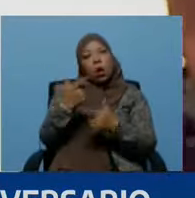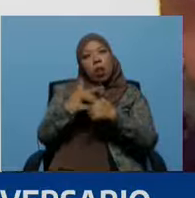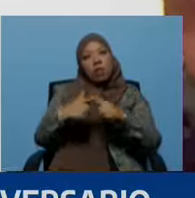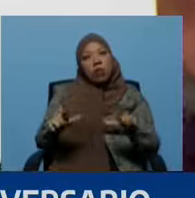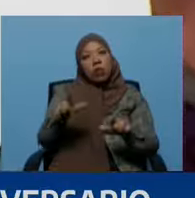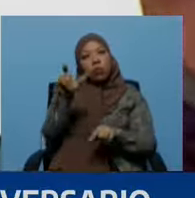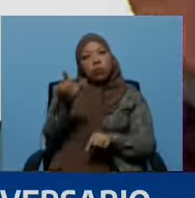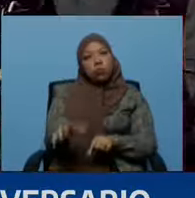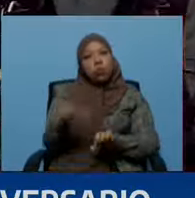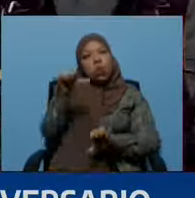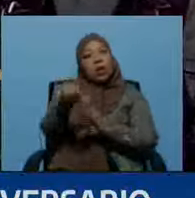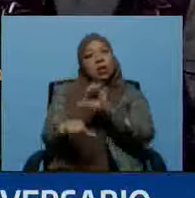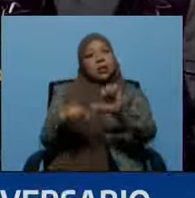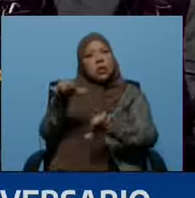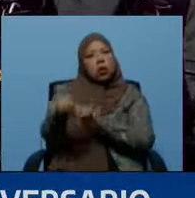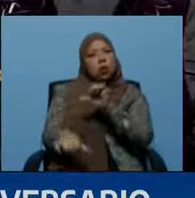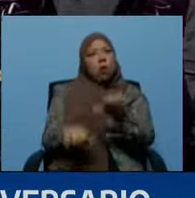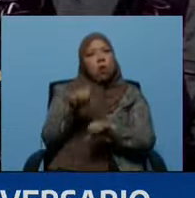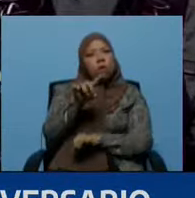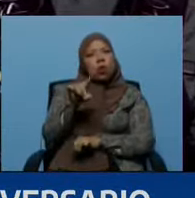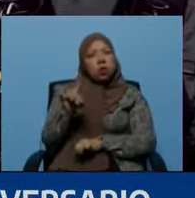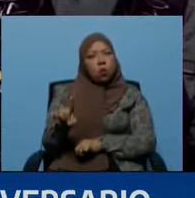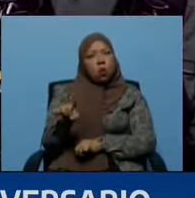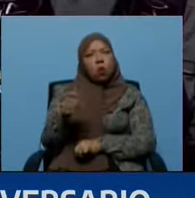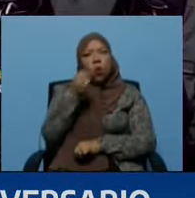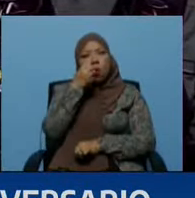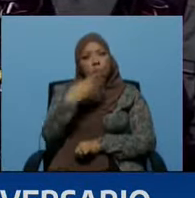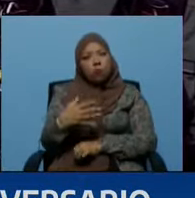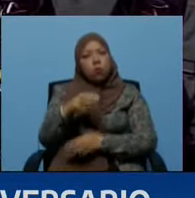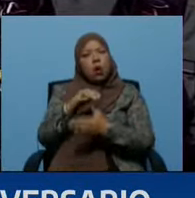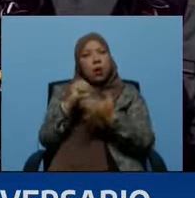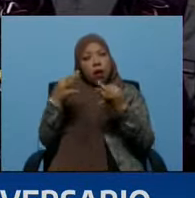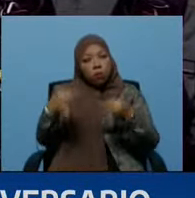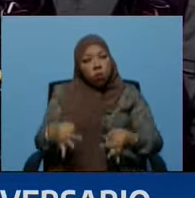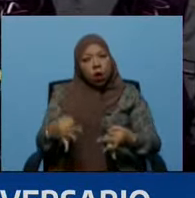libertadoras del siglo XXI, está en buenas manos